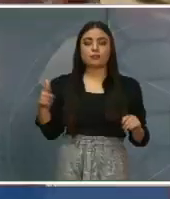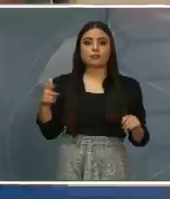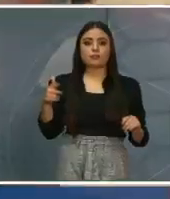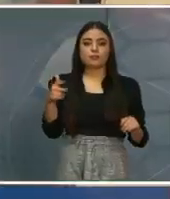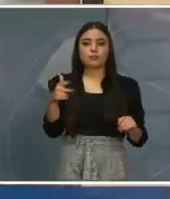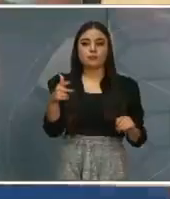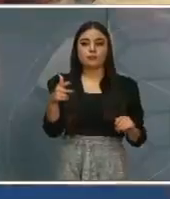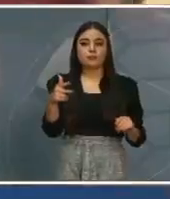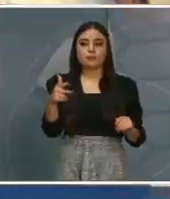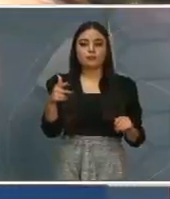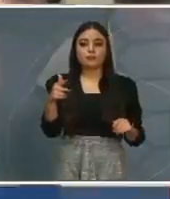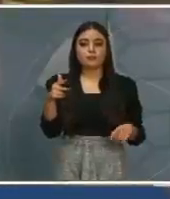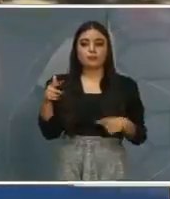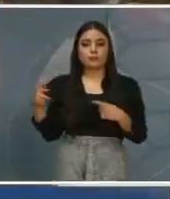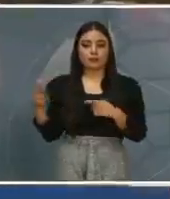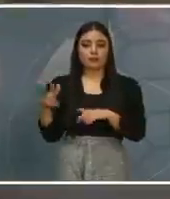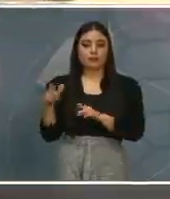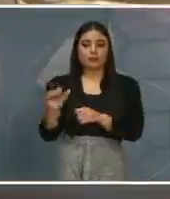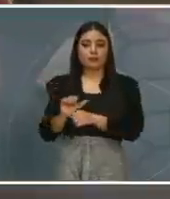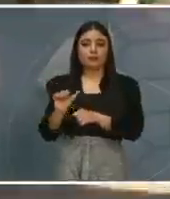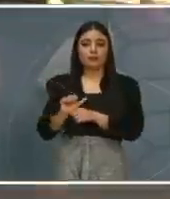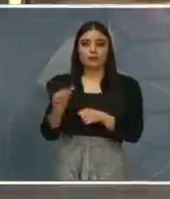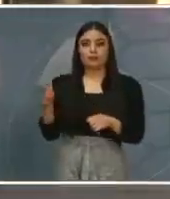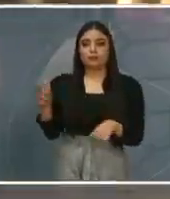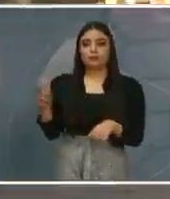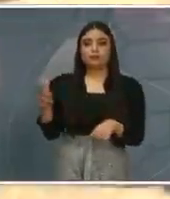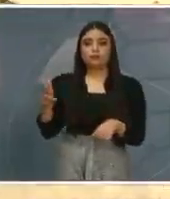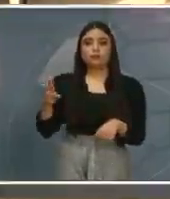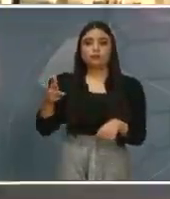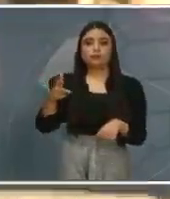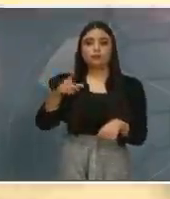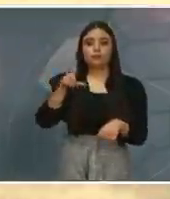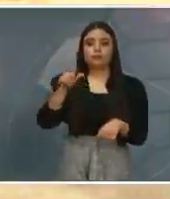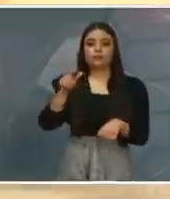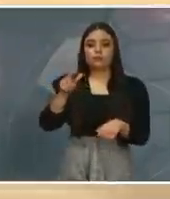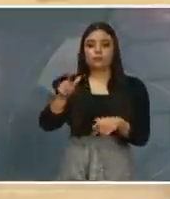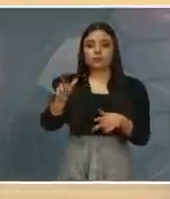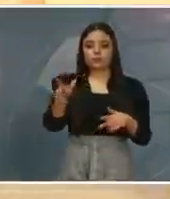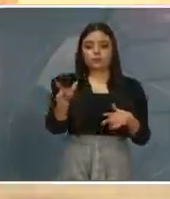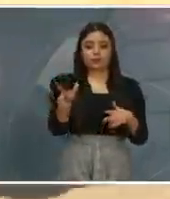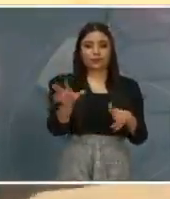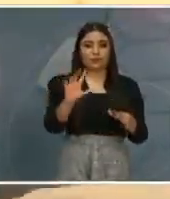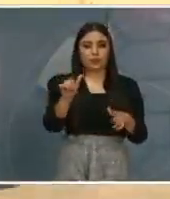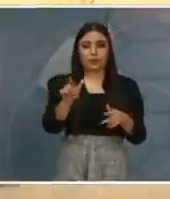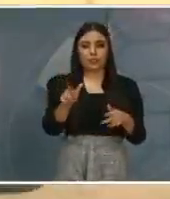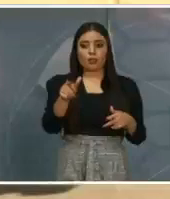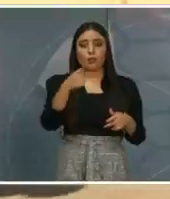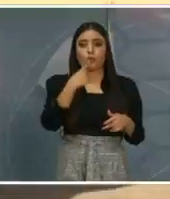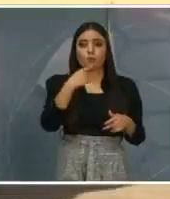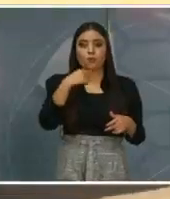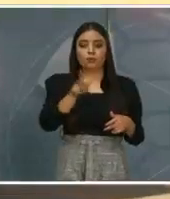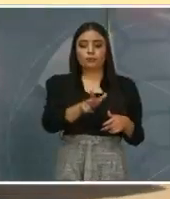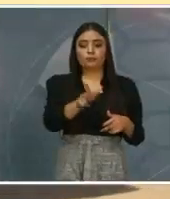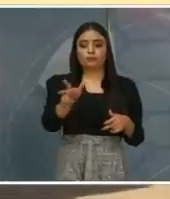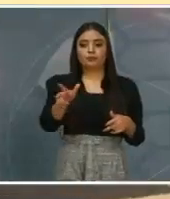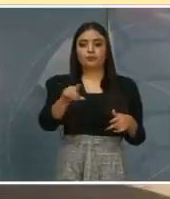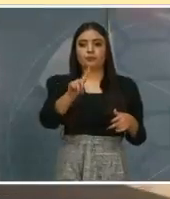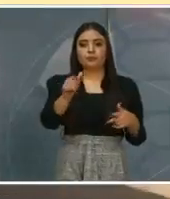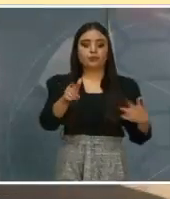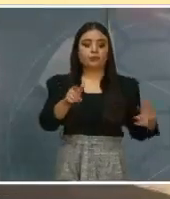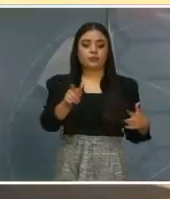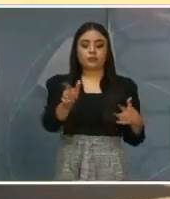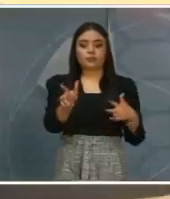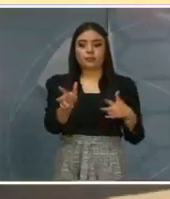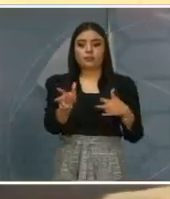hacia oriente de la ciudad y fue impactado en la parte trasera de esta unidad luego de que intentara,